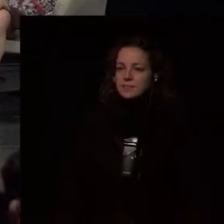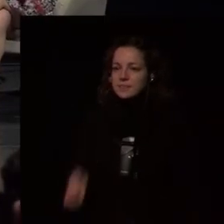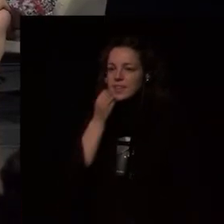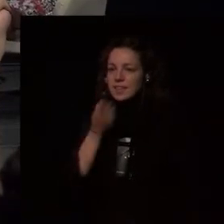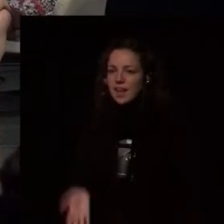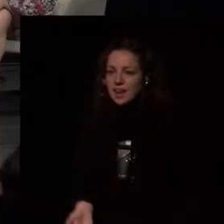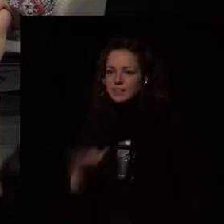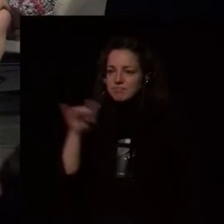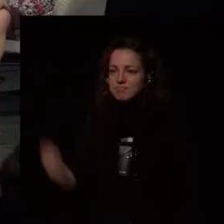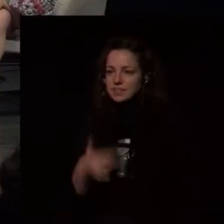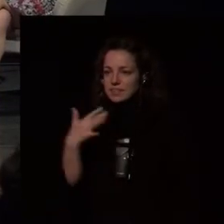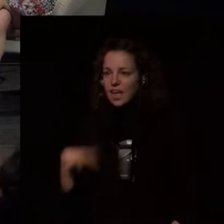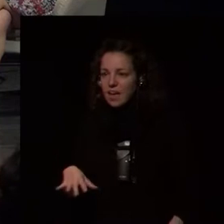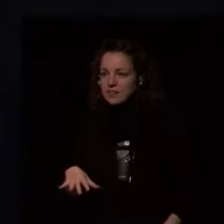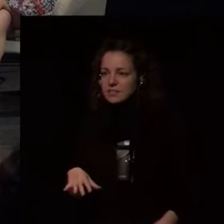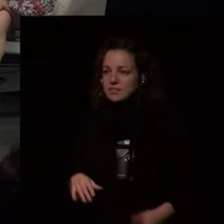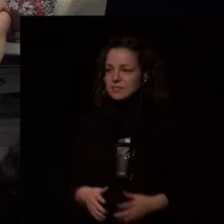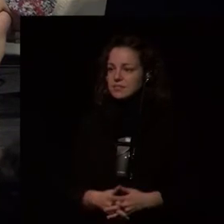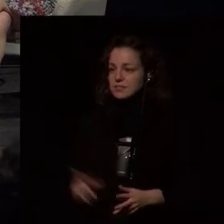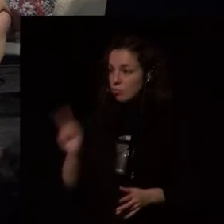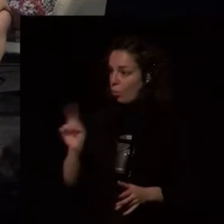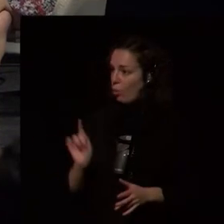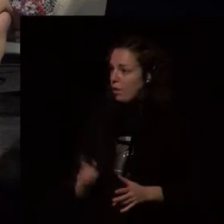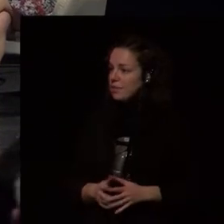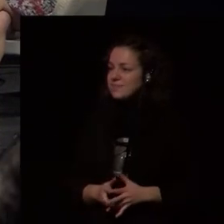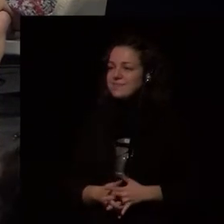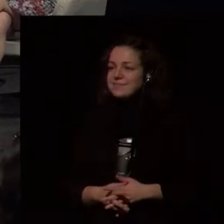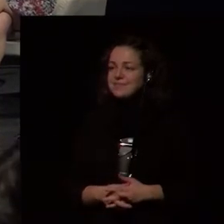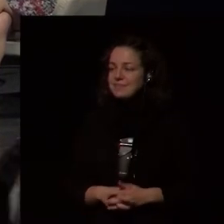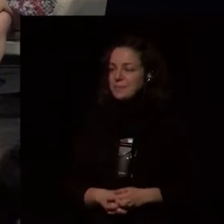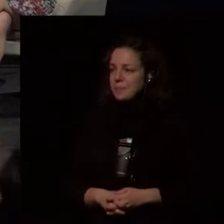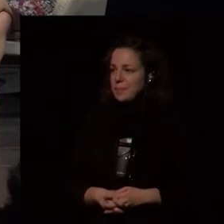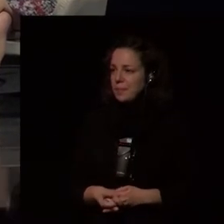¿Qué tal? ¿Cansados? ¿Cansadas? No.